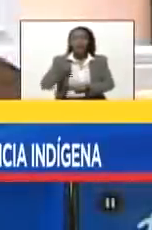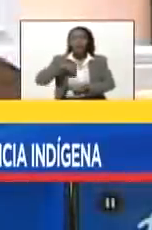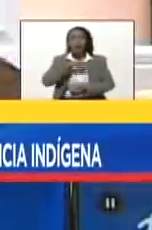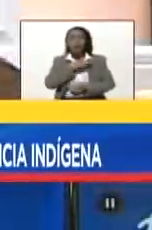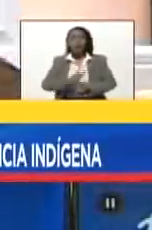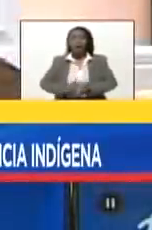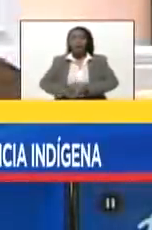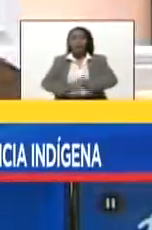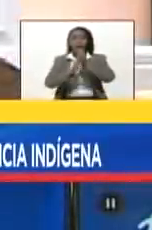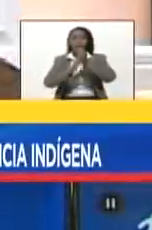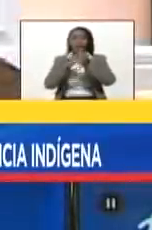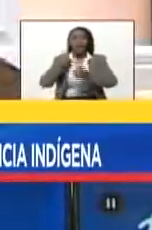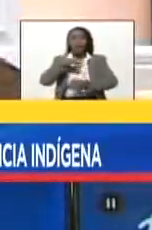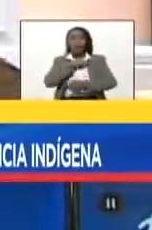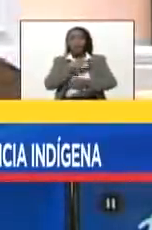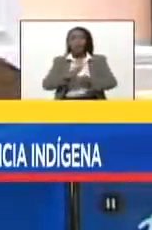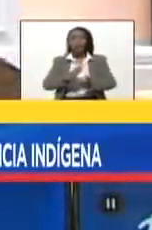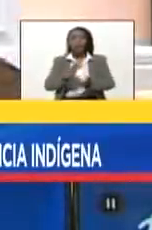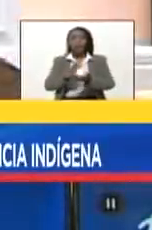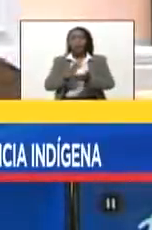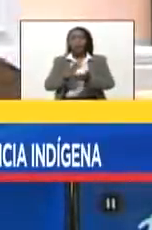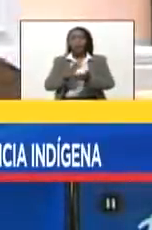nuestro líder, nuestro guía.